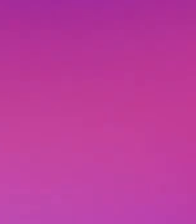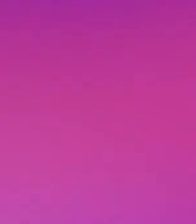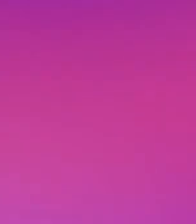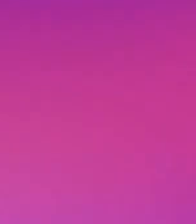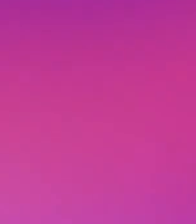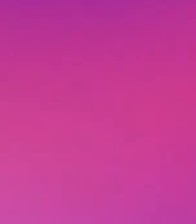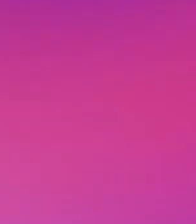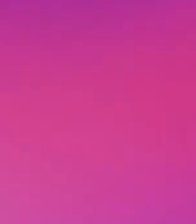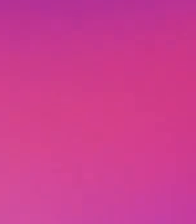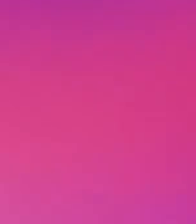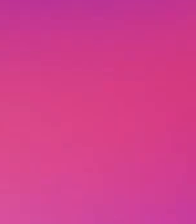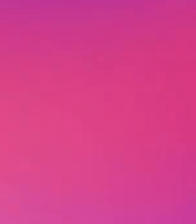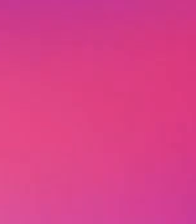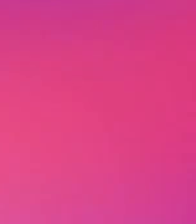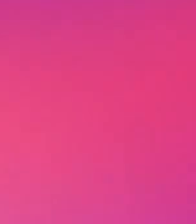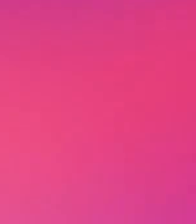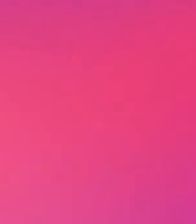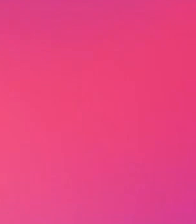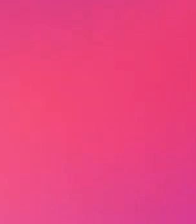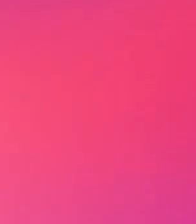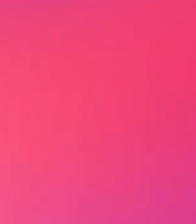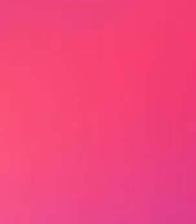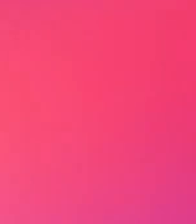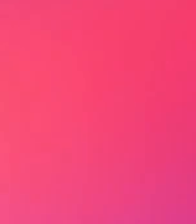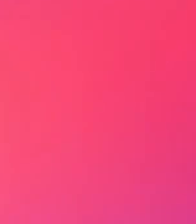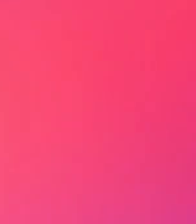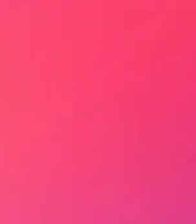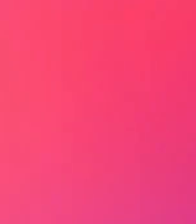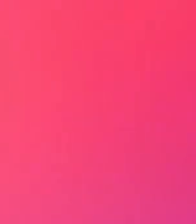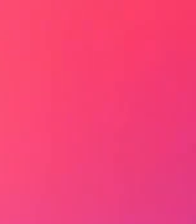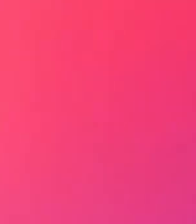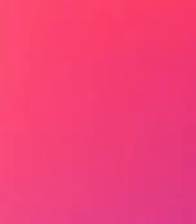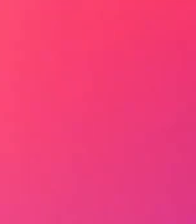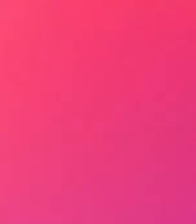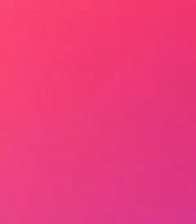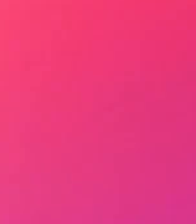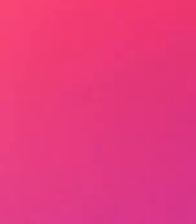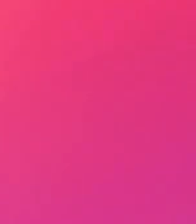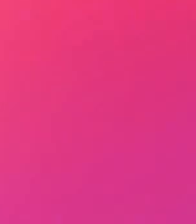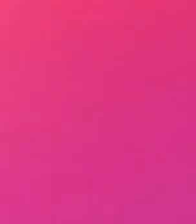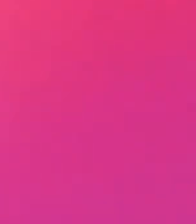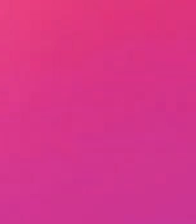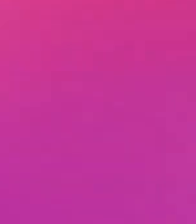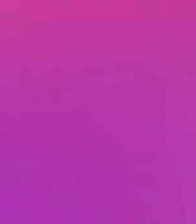el 55 36 01 71 23.